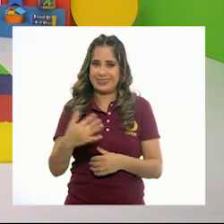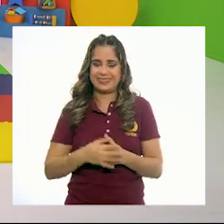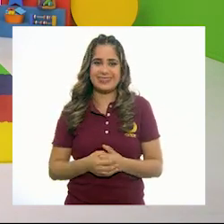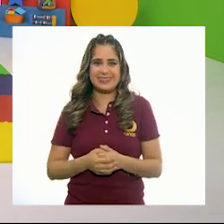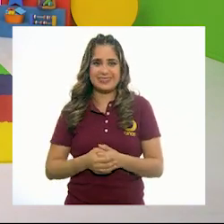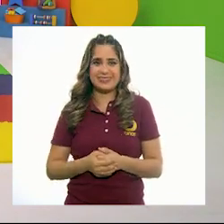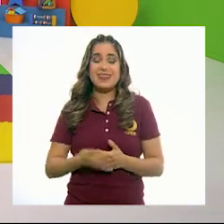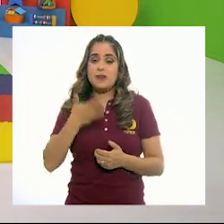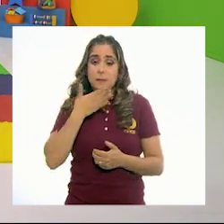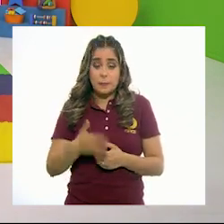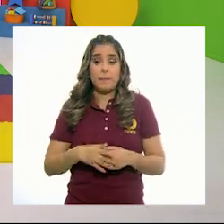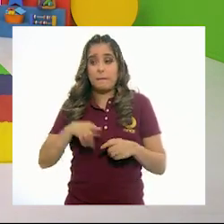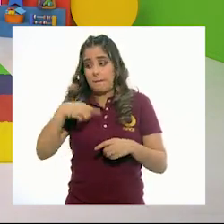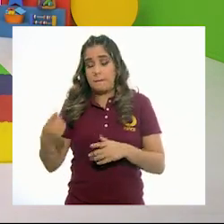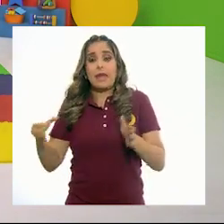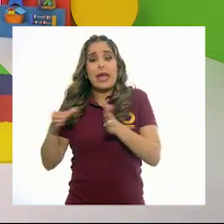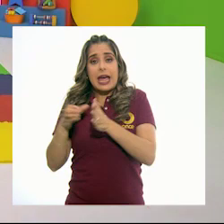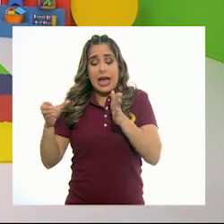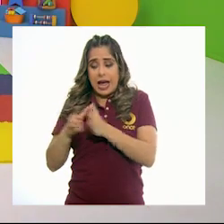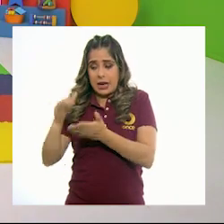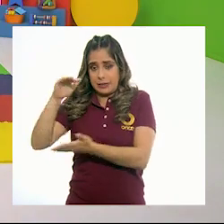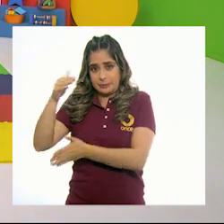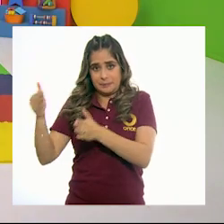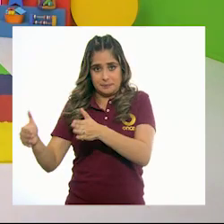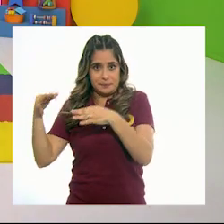Y vamos a ocupar una caja de cartón.